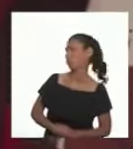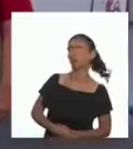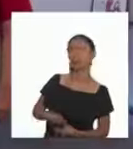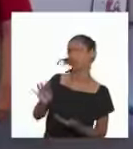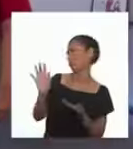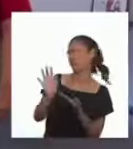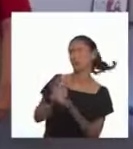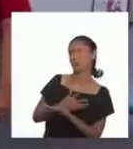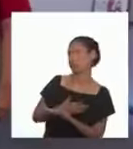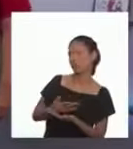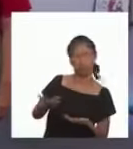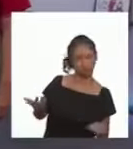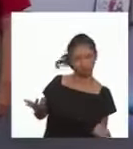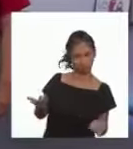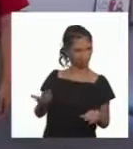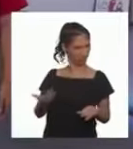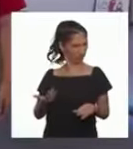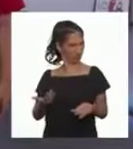¡Nada!